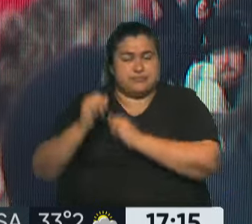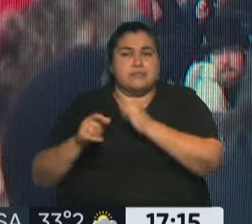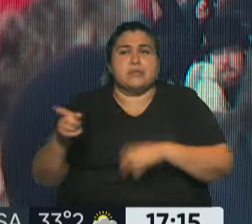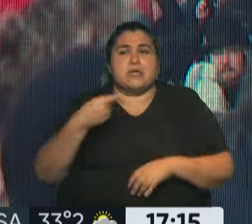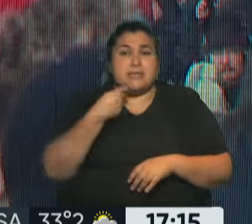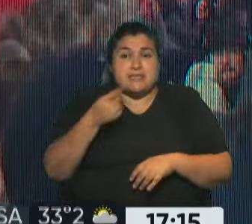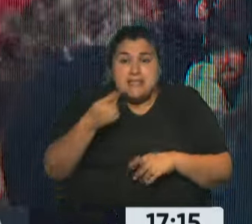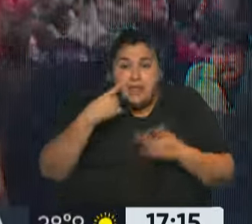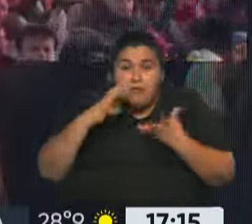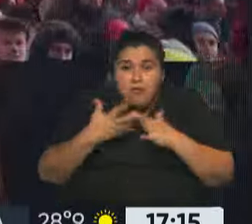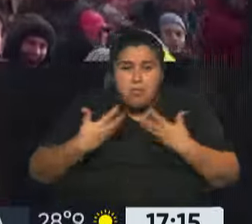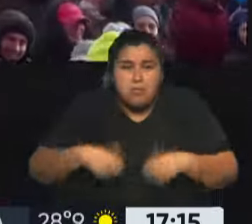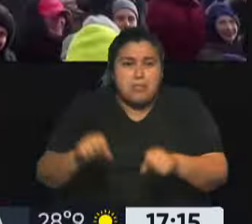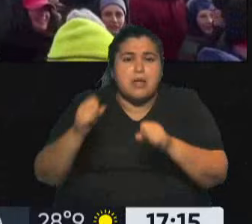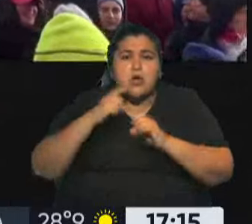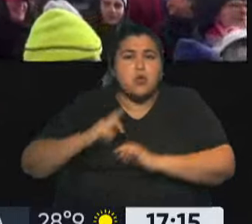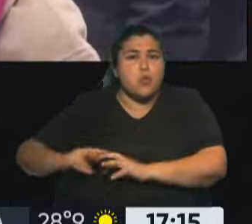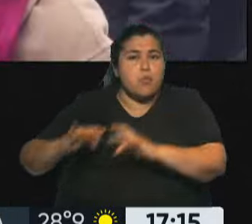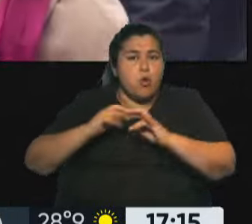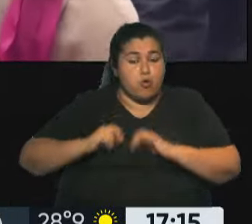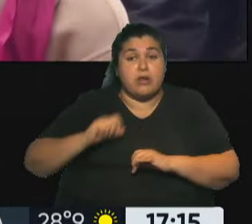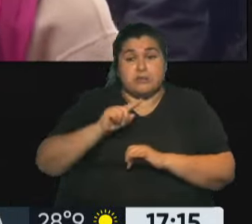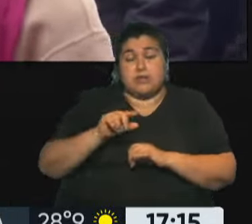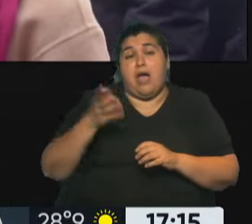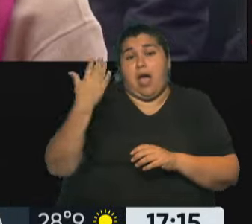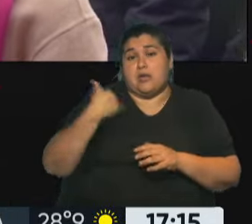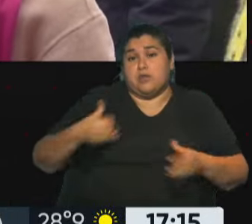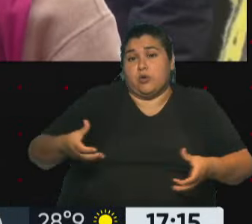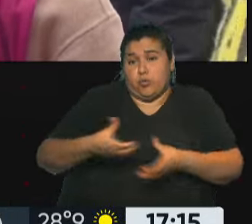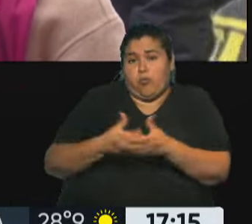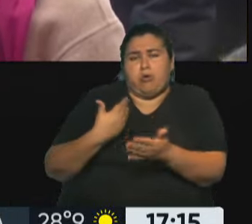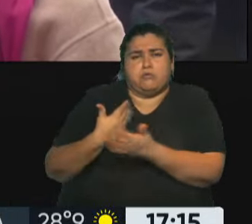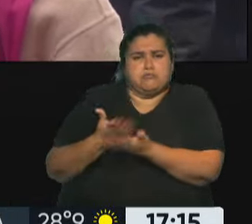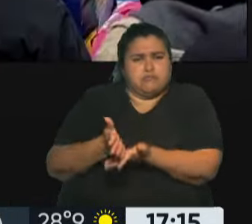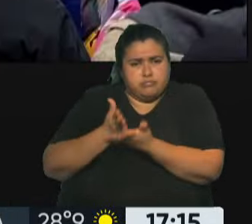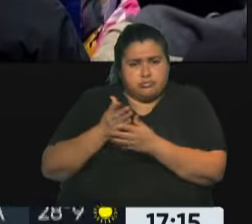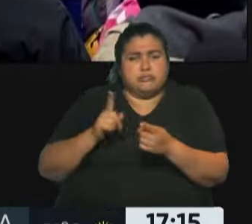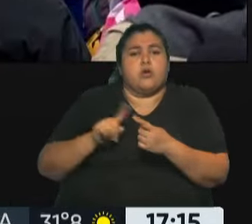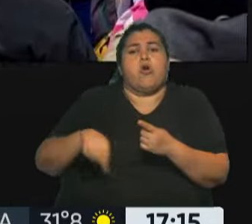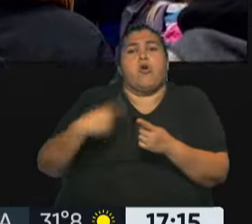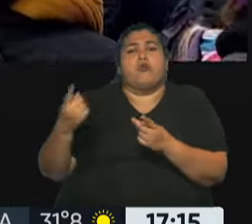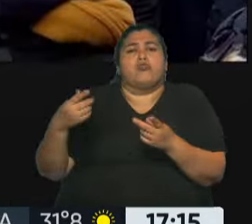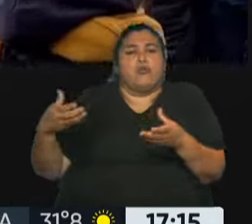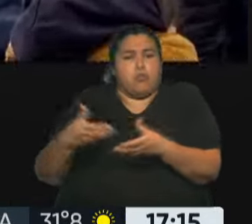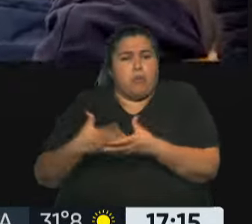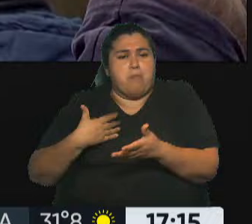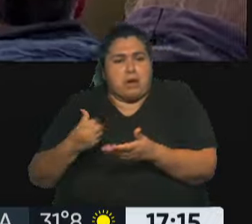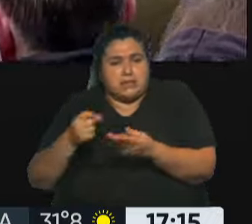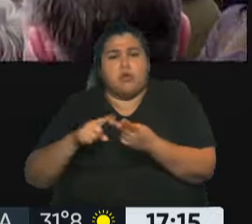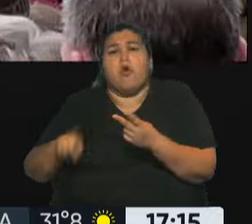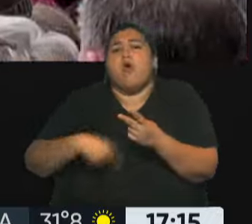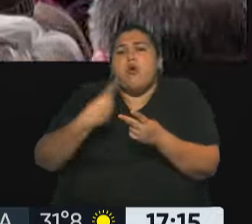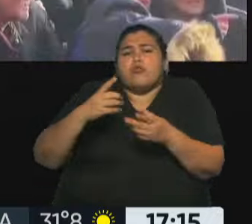develó, había miembros de la CDU, del Partido Conservador Alemán, miembros de Alternativa por Alemania, miembros de